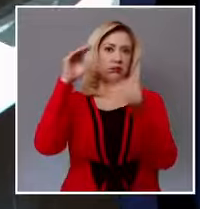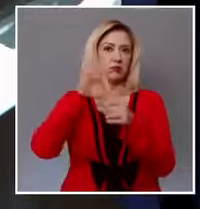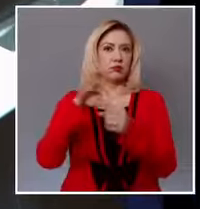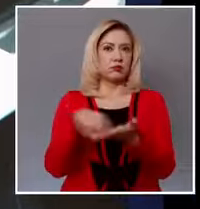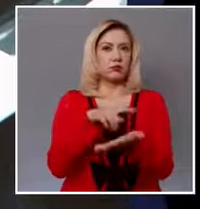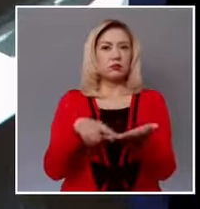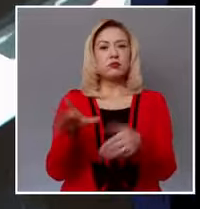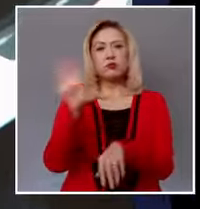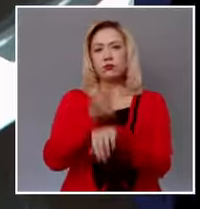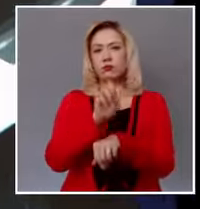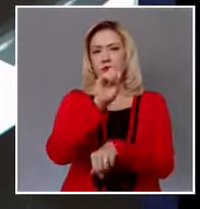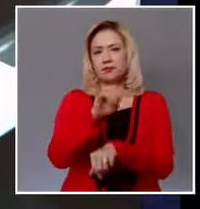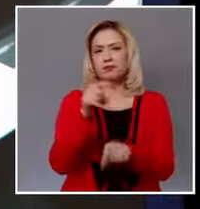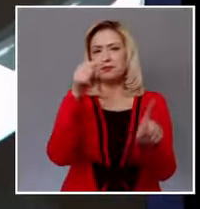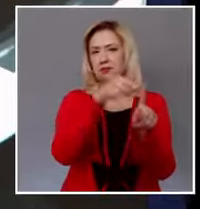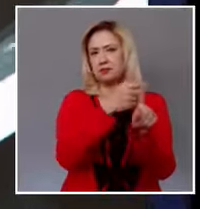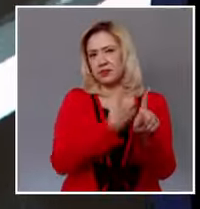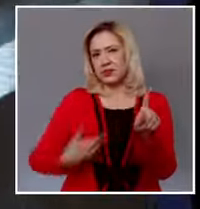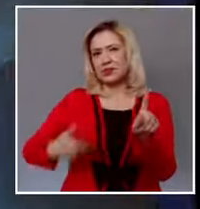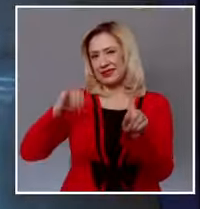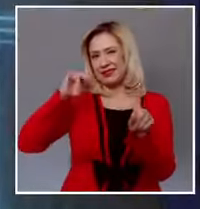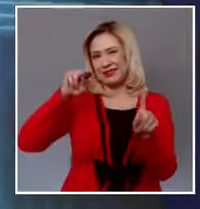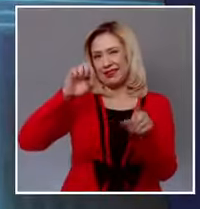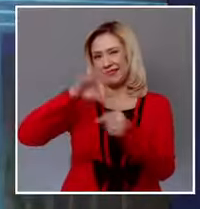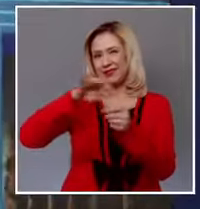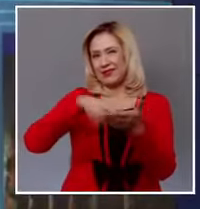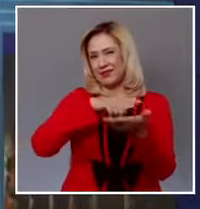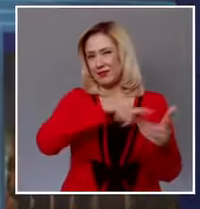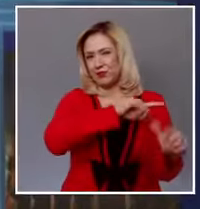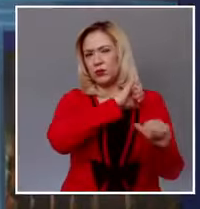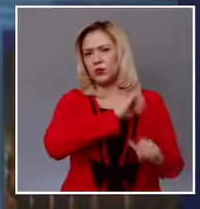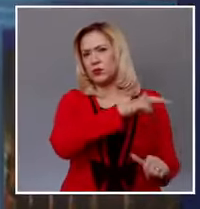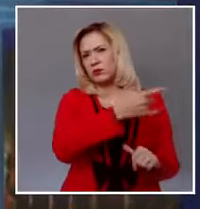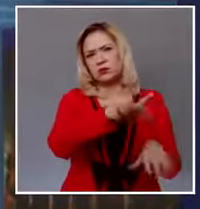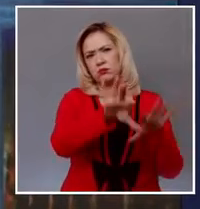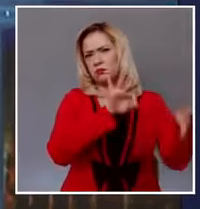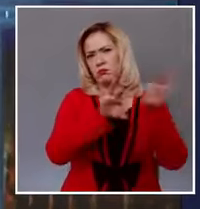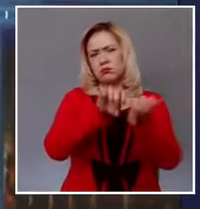consejera presidenta del INE designar a la encargaduría de la Secretaría